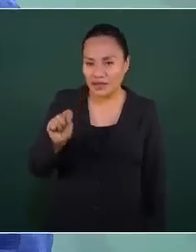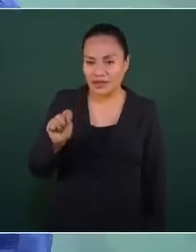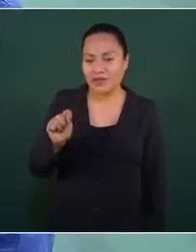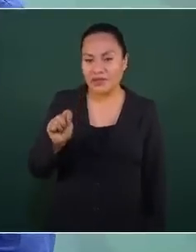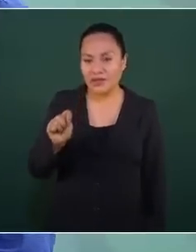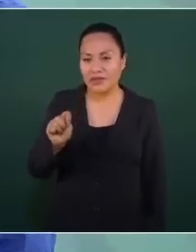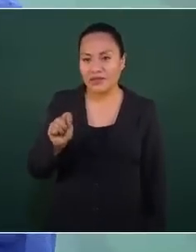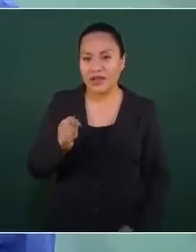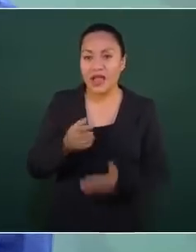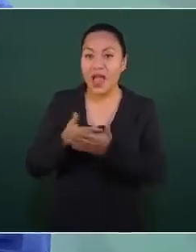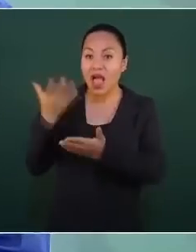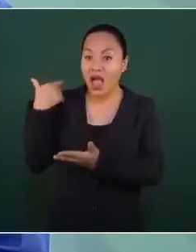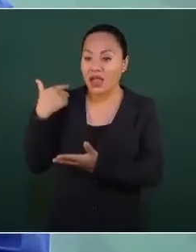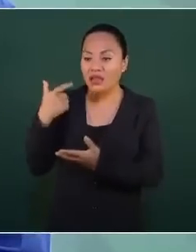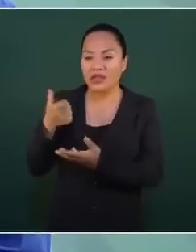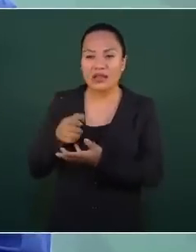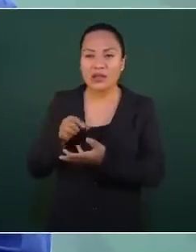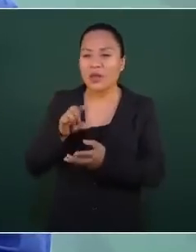Ahora se distribuye.